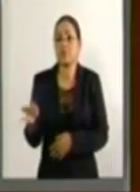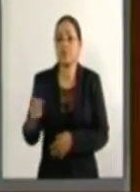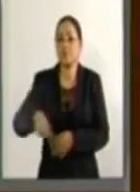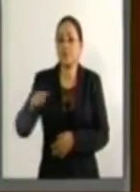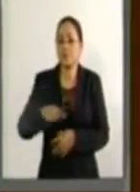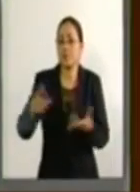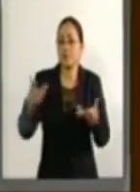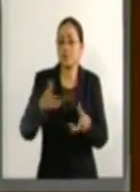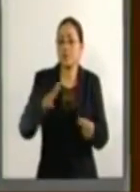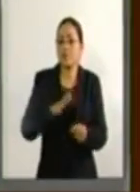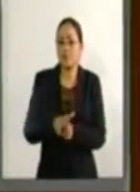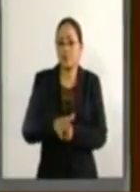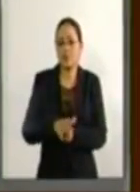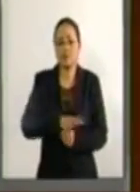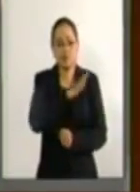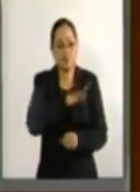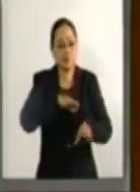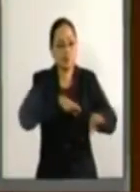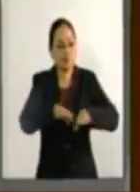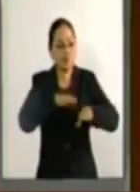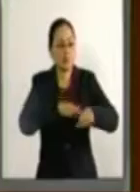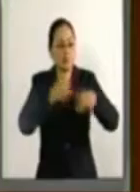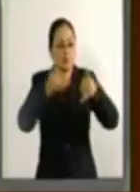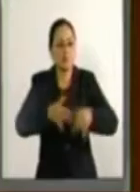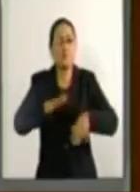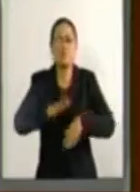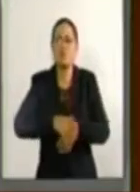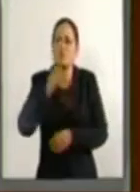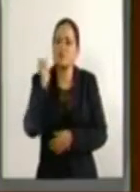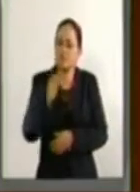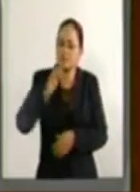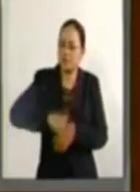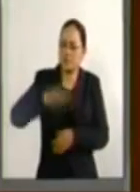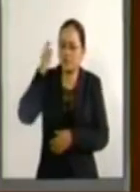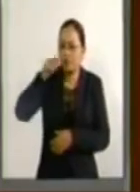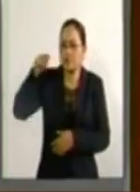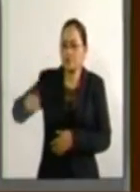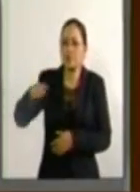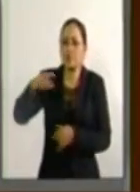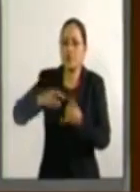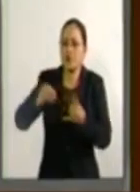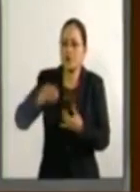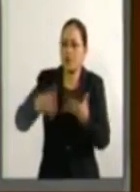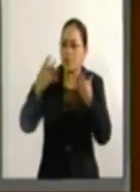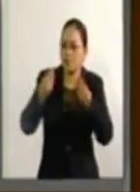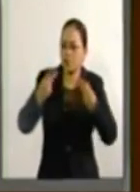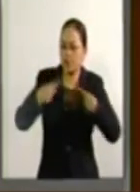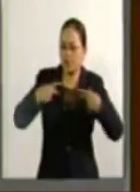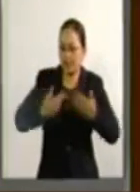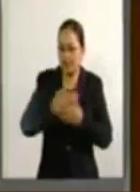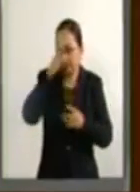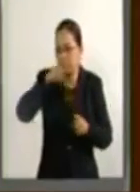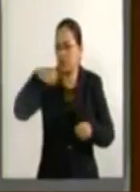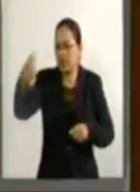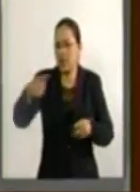tener un trabajo arduo, porque sabemos que Miami pues no tiene tantos mexicanos como otros estados, tiene